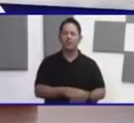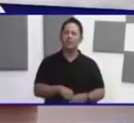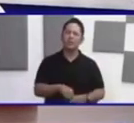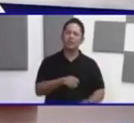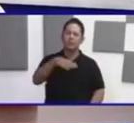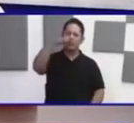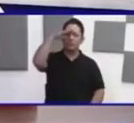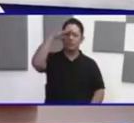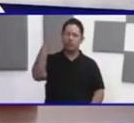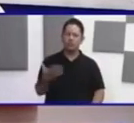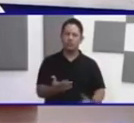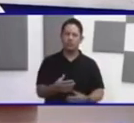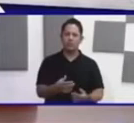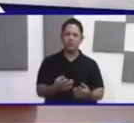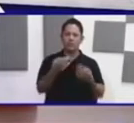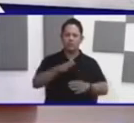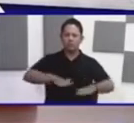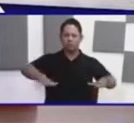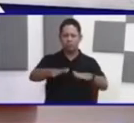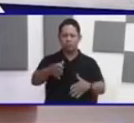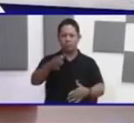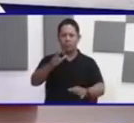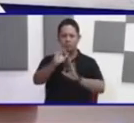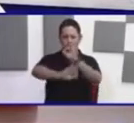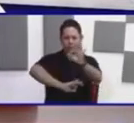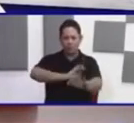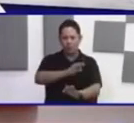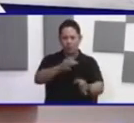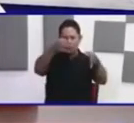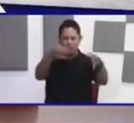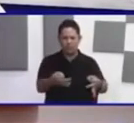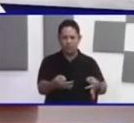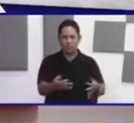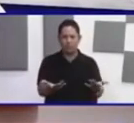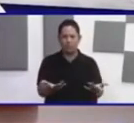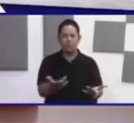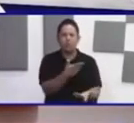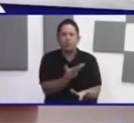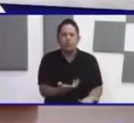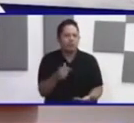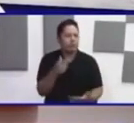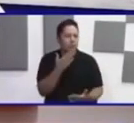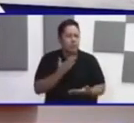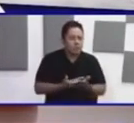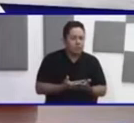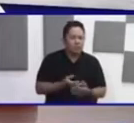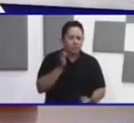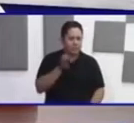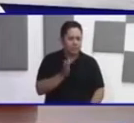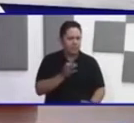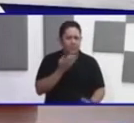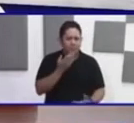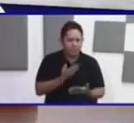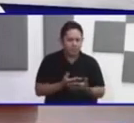¿cómo está el orden público del departamento y la seguridad? Sobre todo, quiero agradecerle, y siempre lo hago, por todo ese